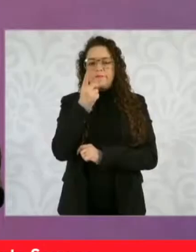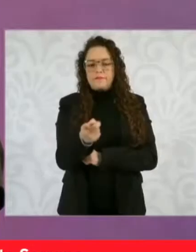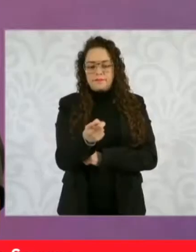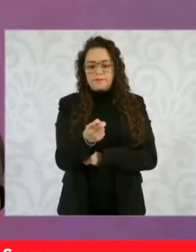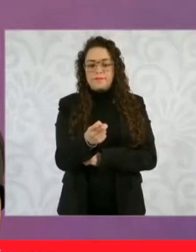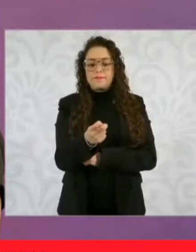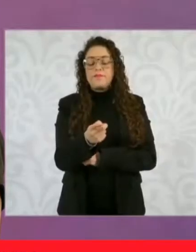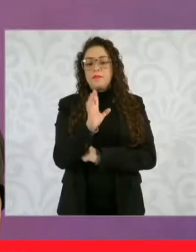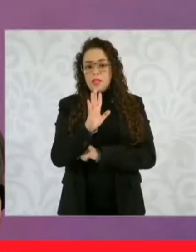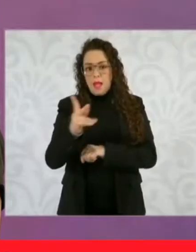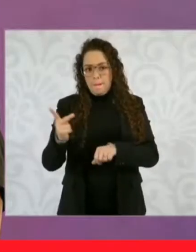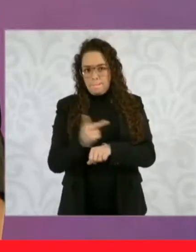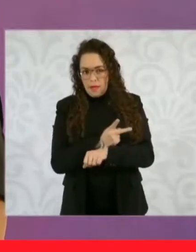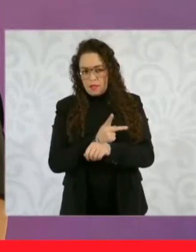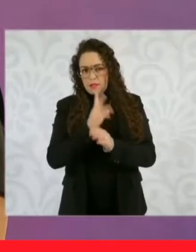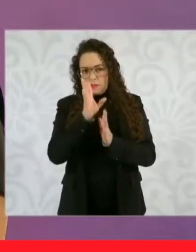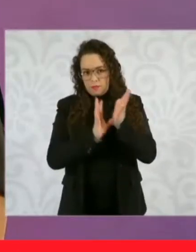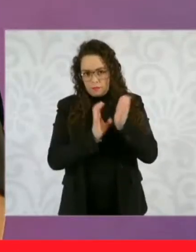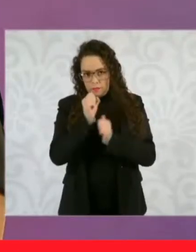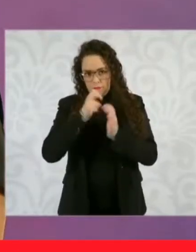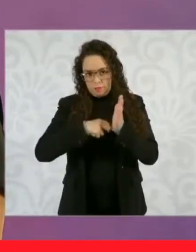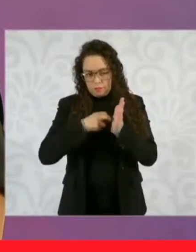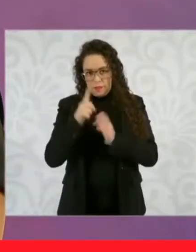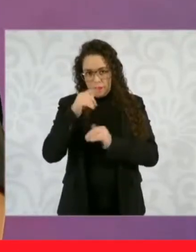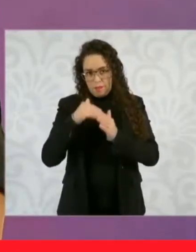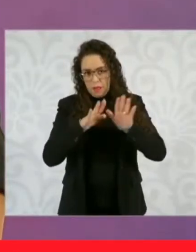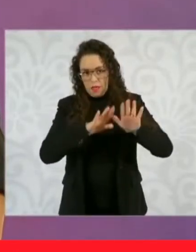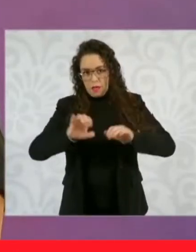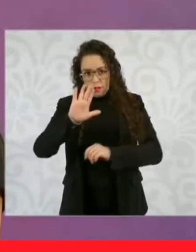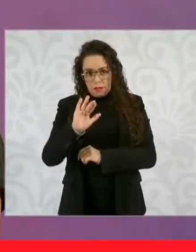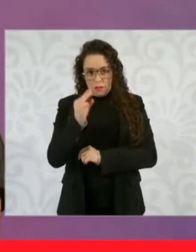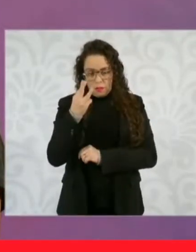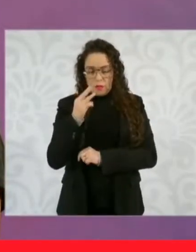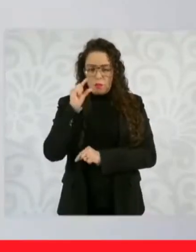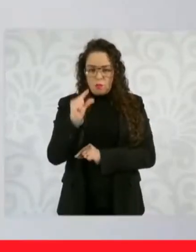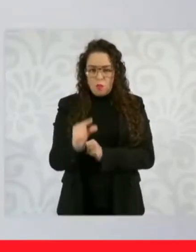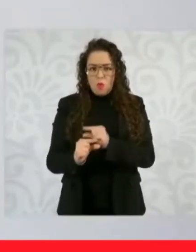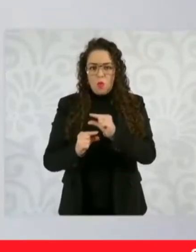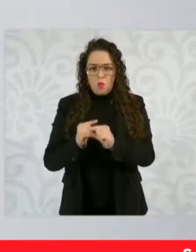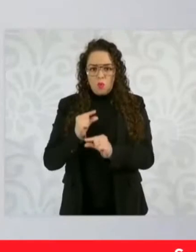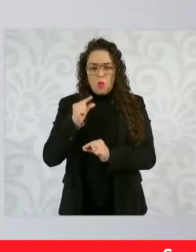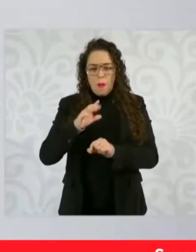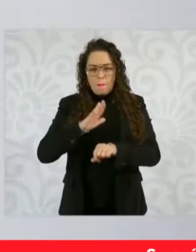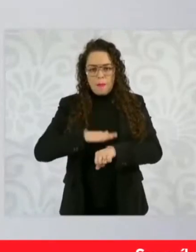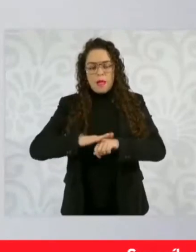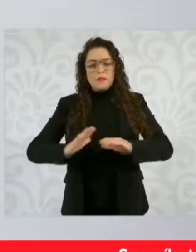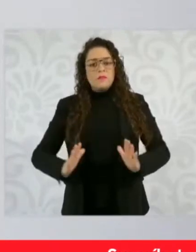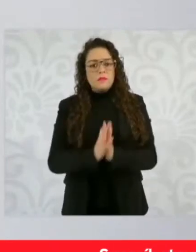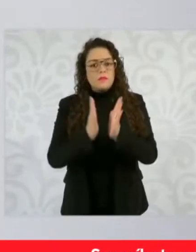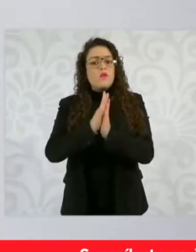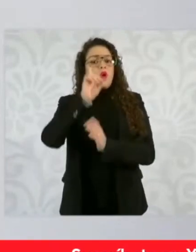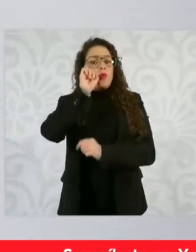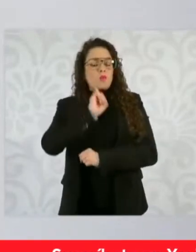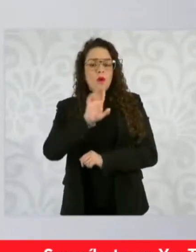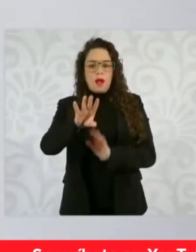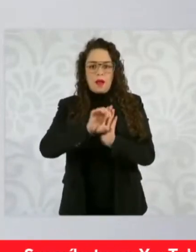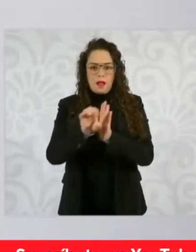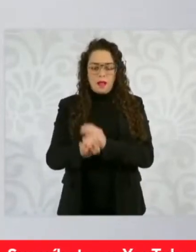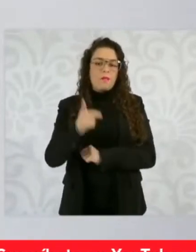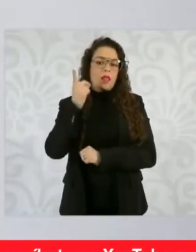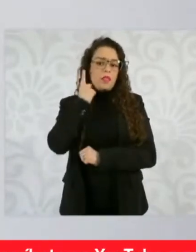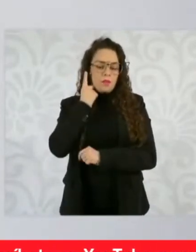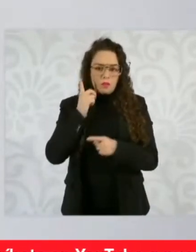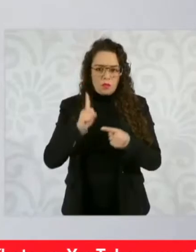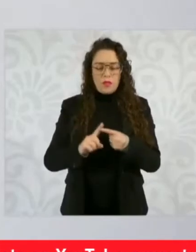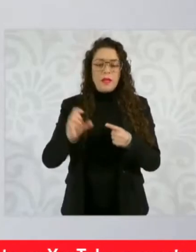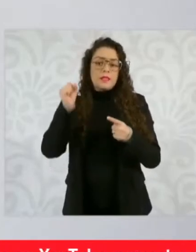de la reforma de 1953 las mujeres se fueron integrando paulatinamente a las diputaciones, a ser